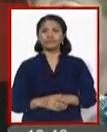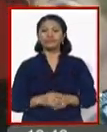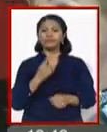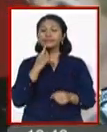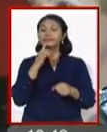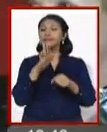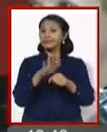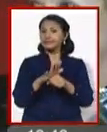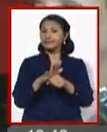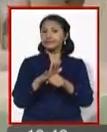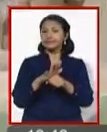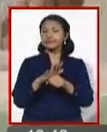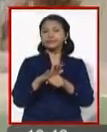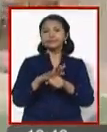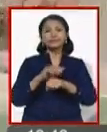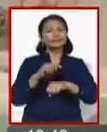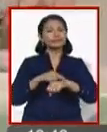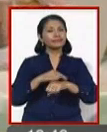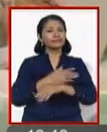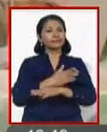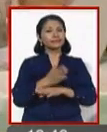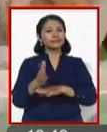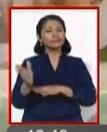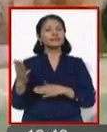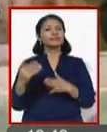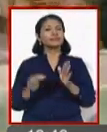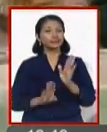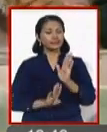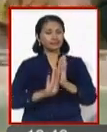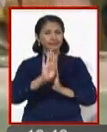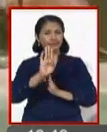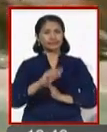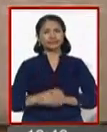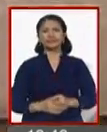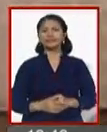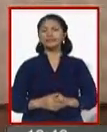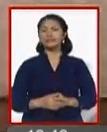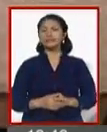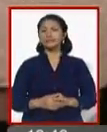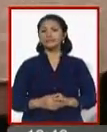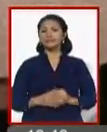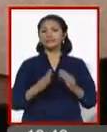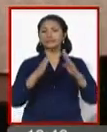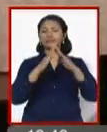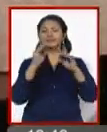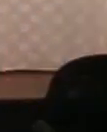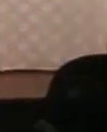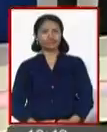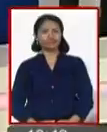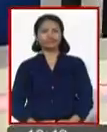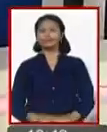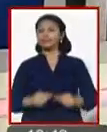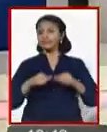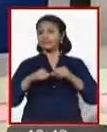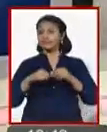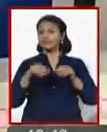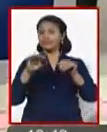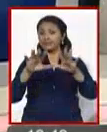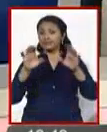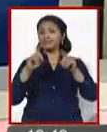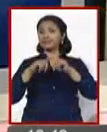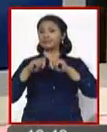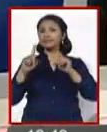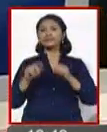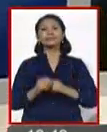reunión del pacto fiscal va a durar toda esta jornada y se está llevándose adelante en el Teatro de la Casa de la Cultura. Seguimos hablando del Tigre,